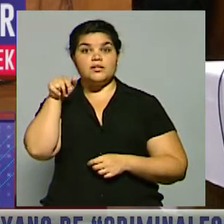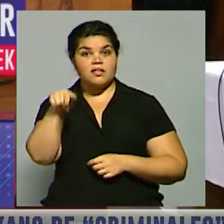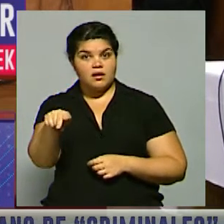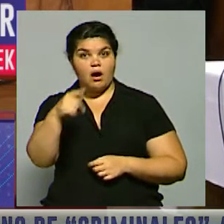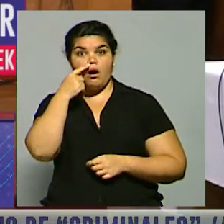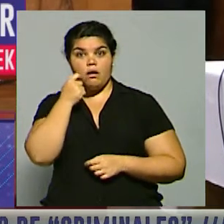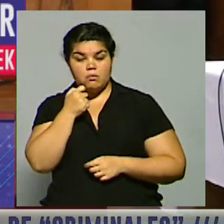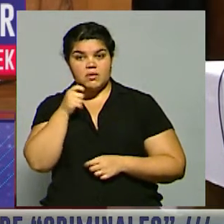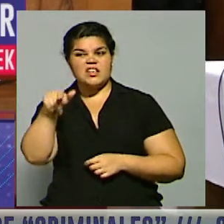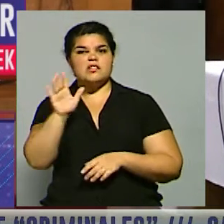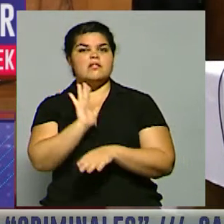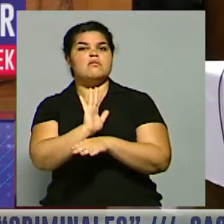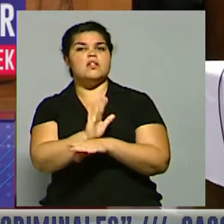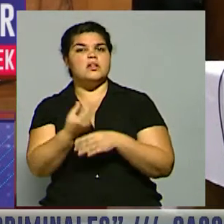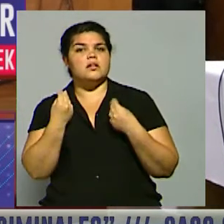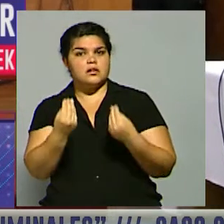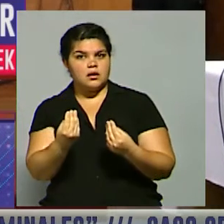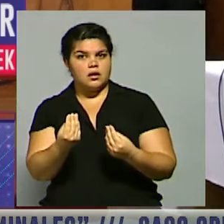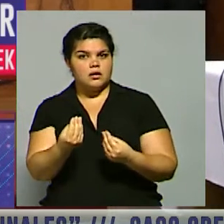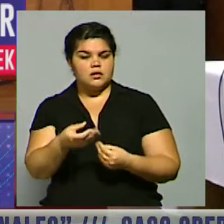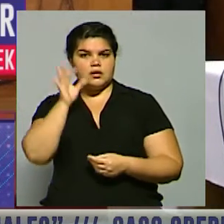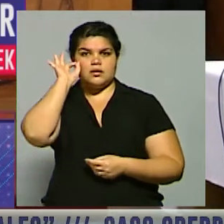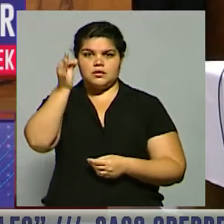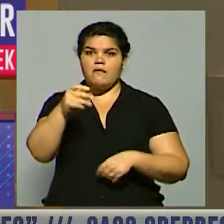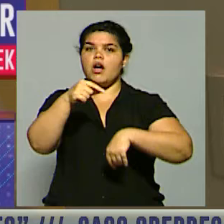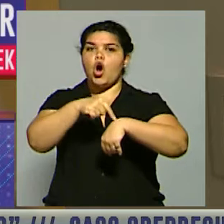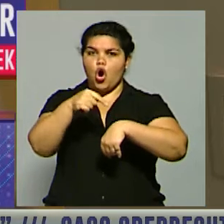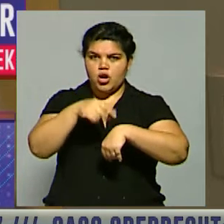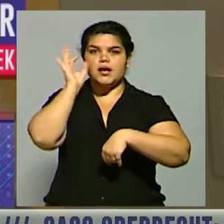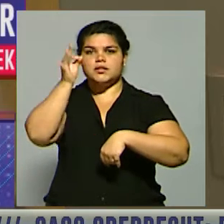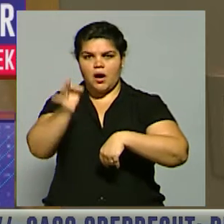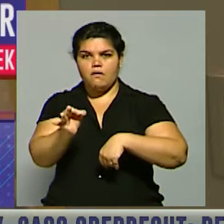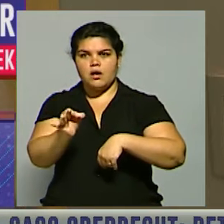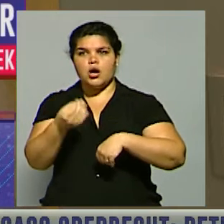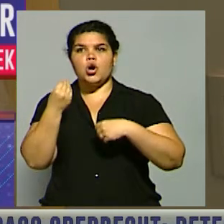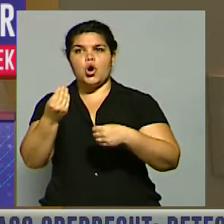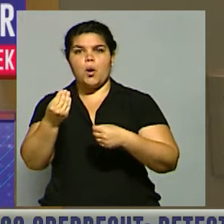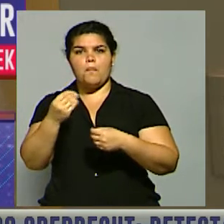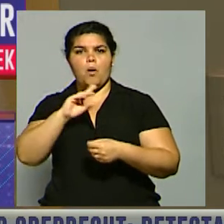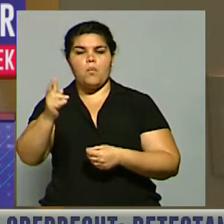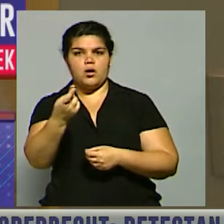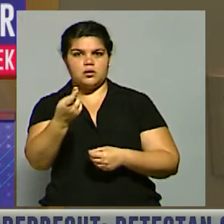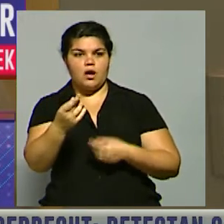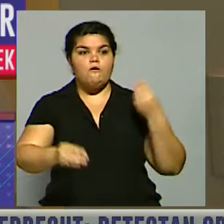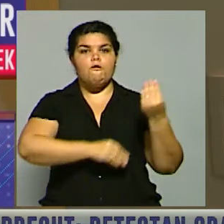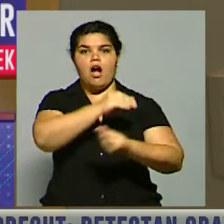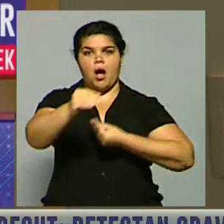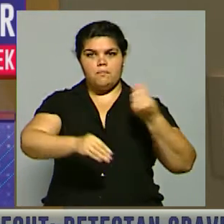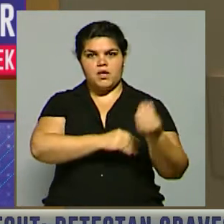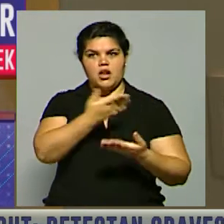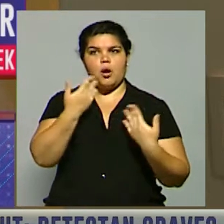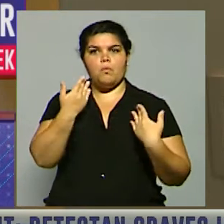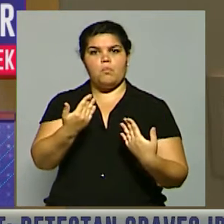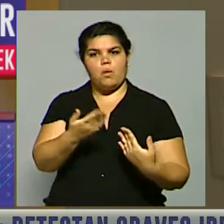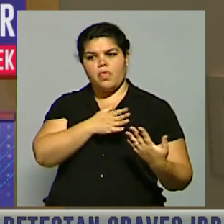que él, sabemos a qué hora murió, sabemos cómo murió, sus familiares tienen un lugar donde ir a velarlo